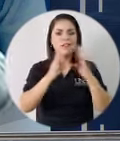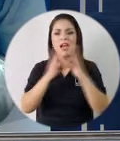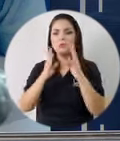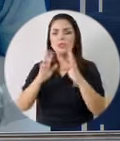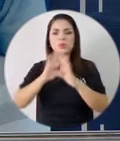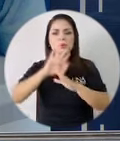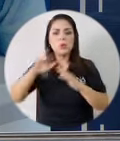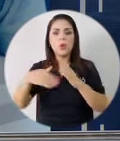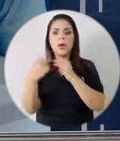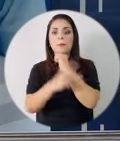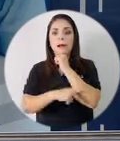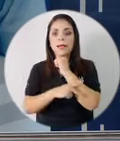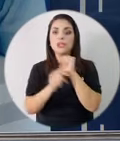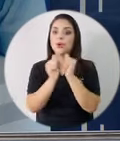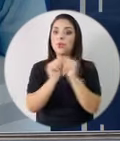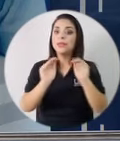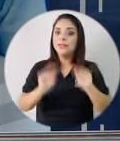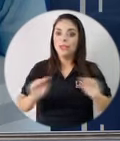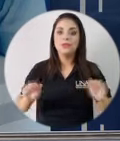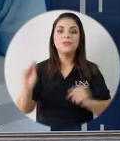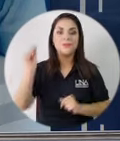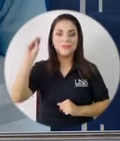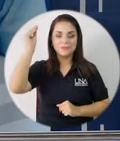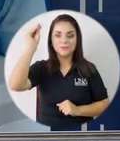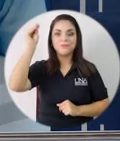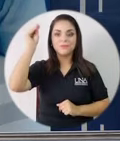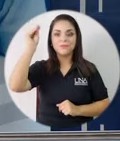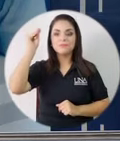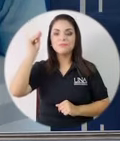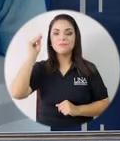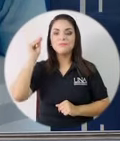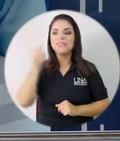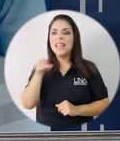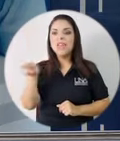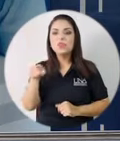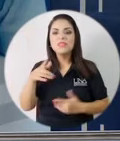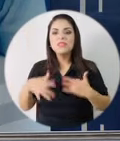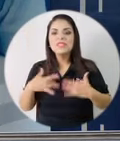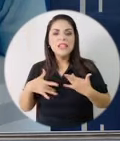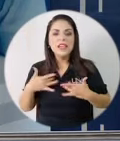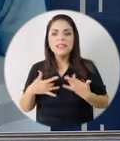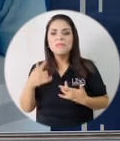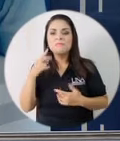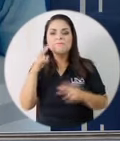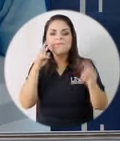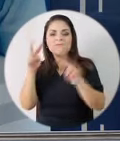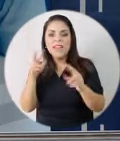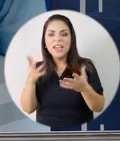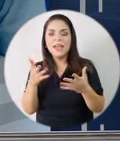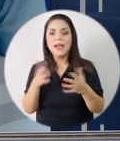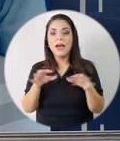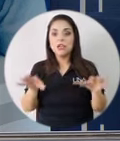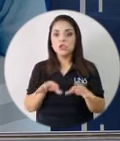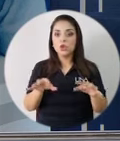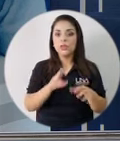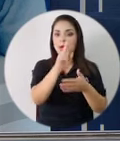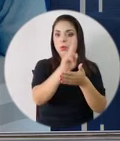todo el país con niños, niñas y adolescentes sobre lo que ellos percibían y concebían el accionar de